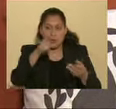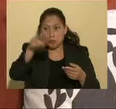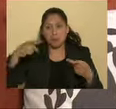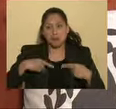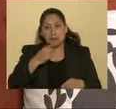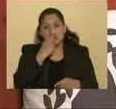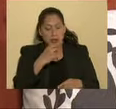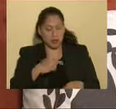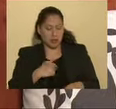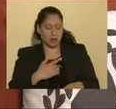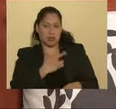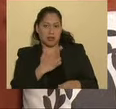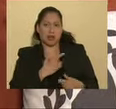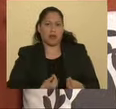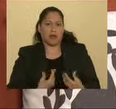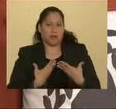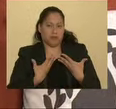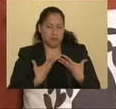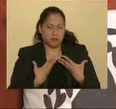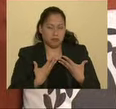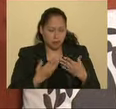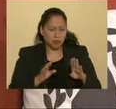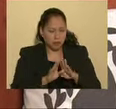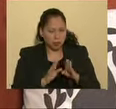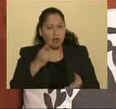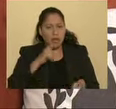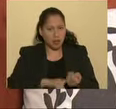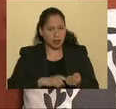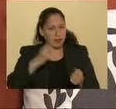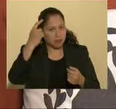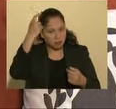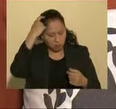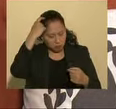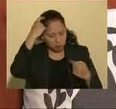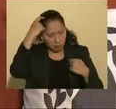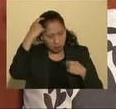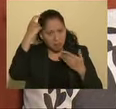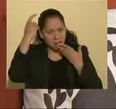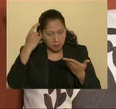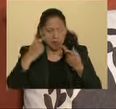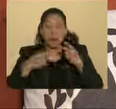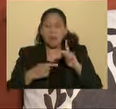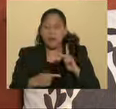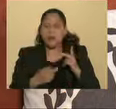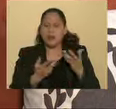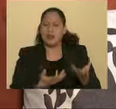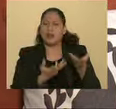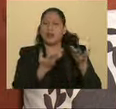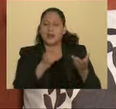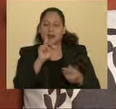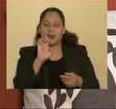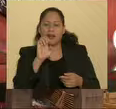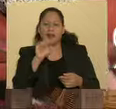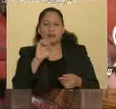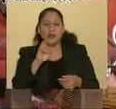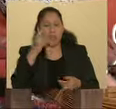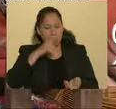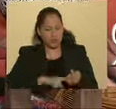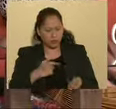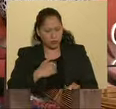Ok, vive y se produce donde las emociones en el cerebro, en el sistema límbico. Sin embargo, el deseo, cuando tú lo